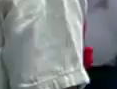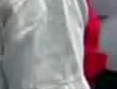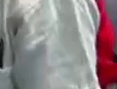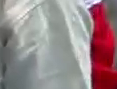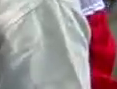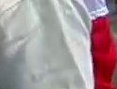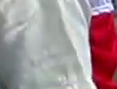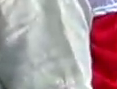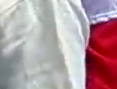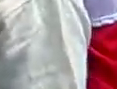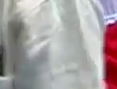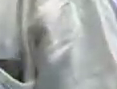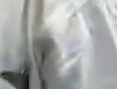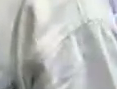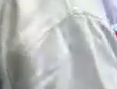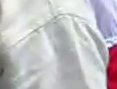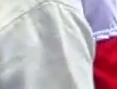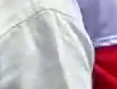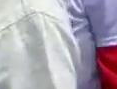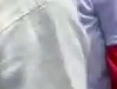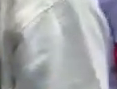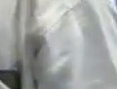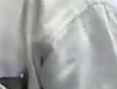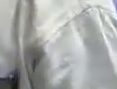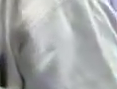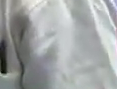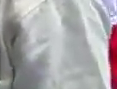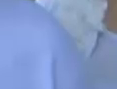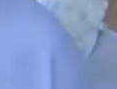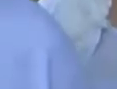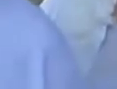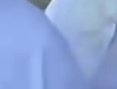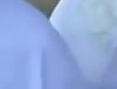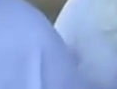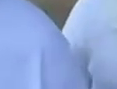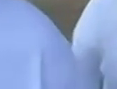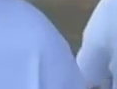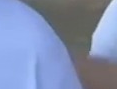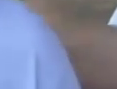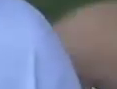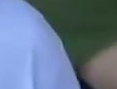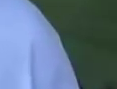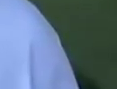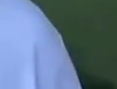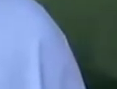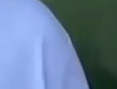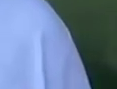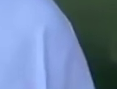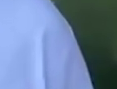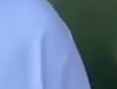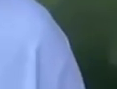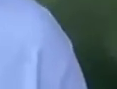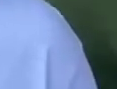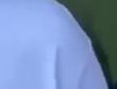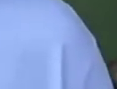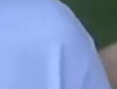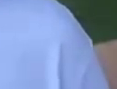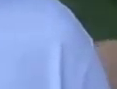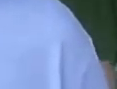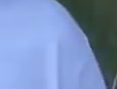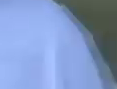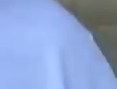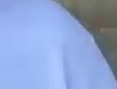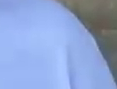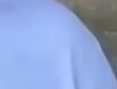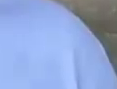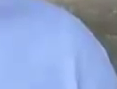noviembre por conmemorarse los 200 años de su llegada. Es emocionante, es lindo, es algo que no tenemos todo